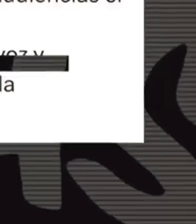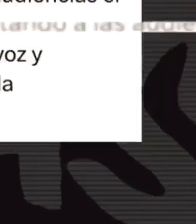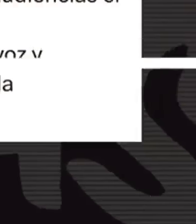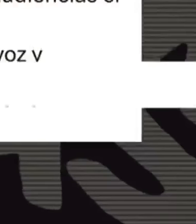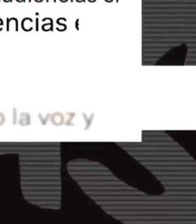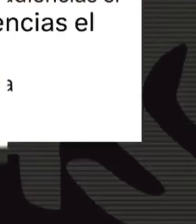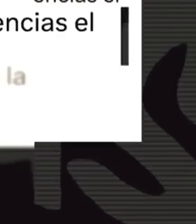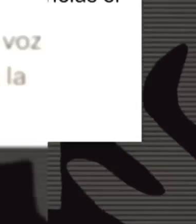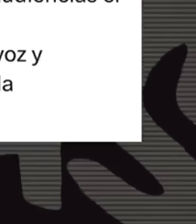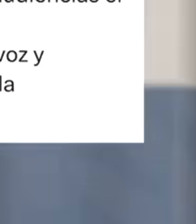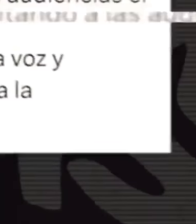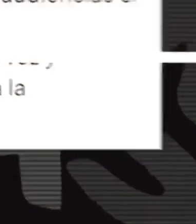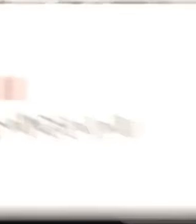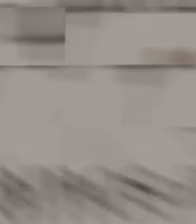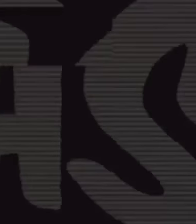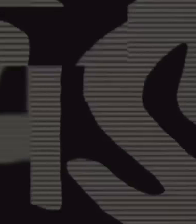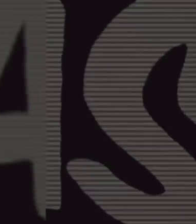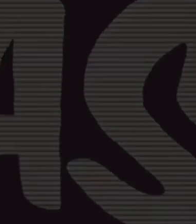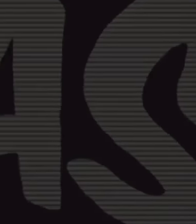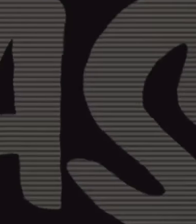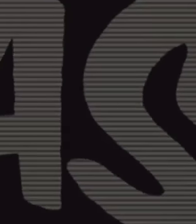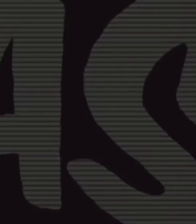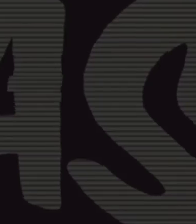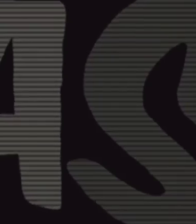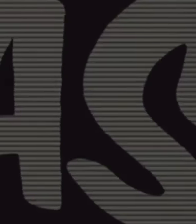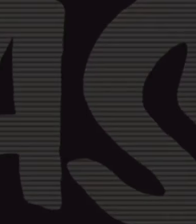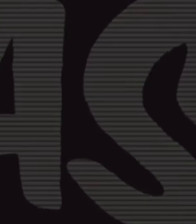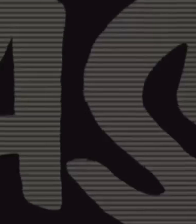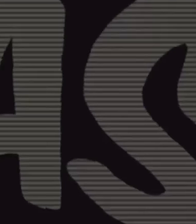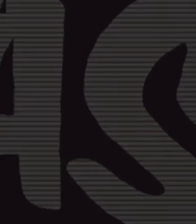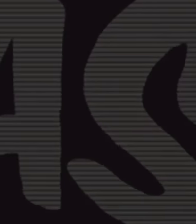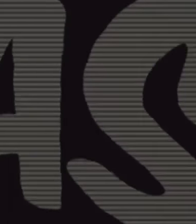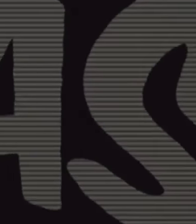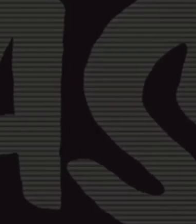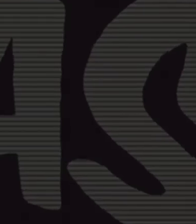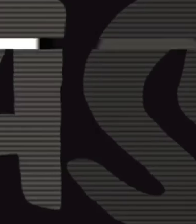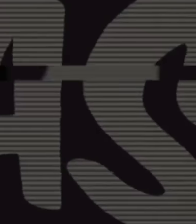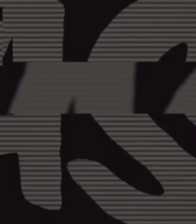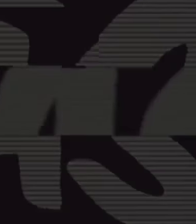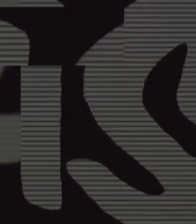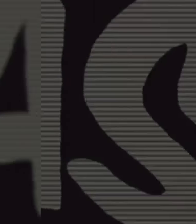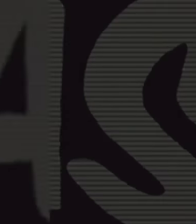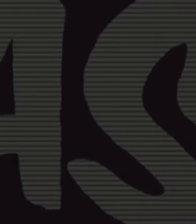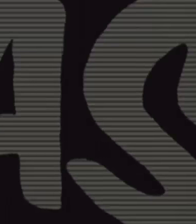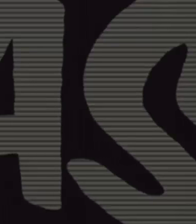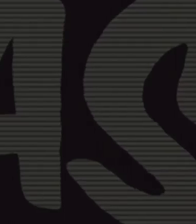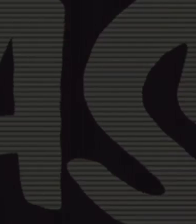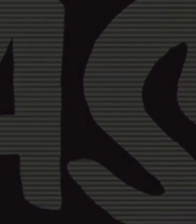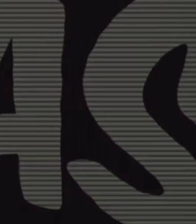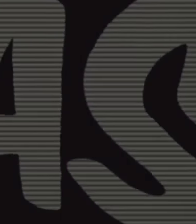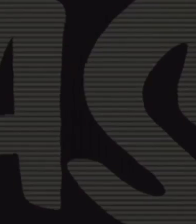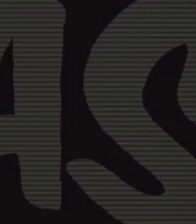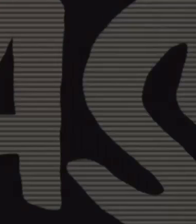Mentiras sobre derechos de las audiencias y hasta mentiras sobre el servicio de administración tributaria y empresas extranjeras son algunas de las noticias falsas que el detector de